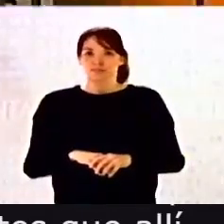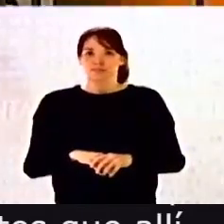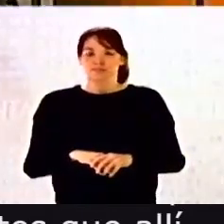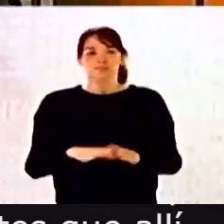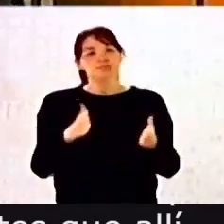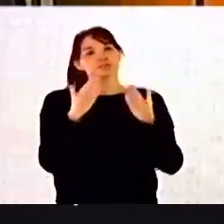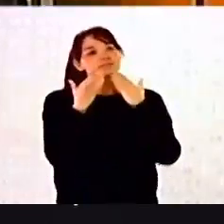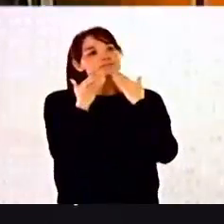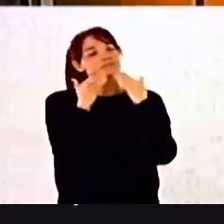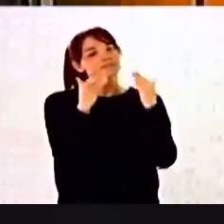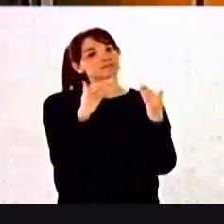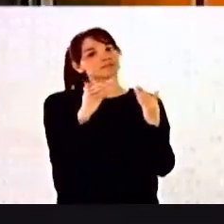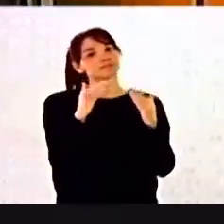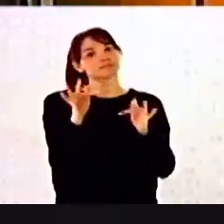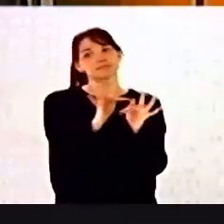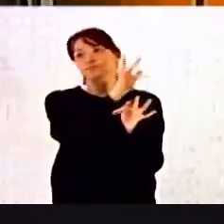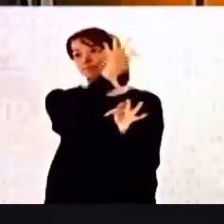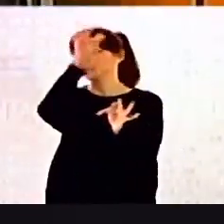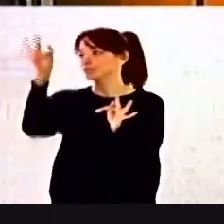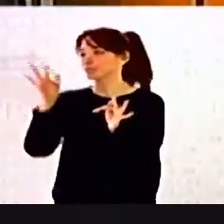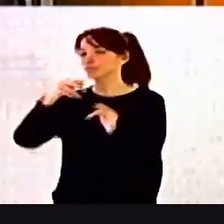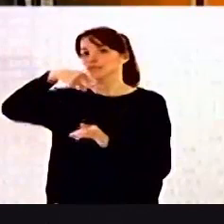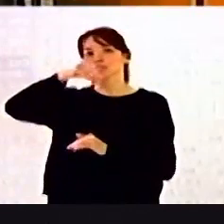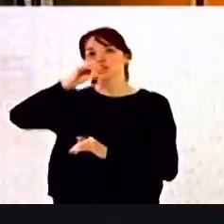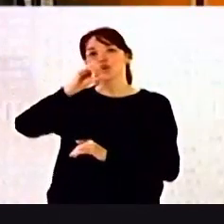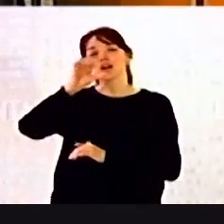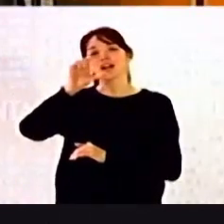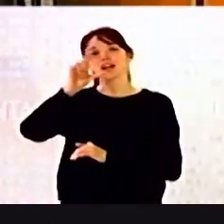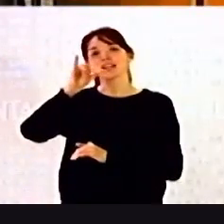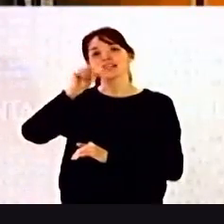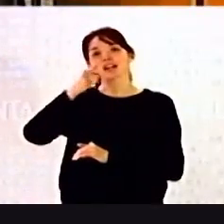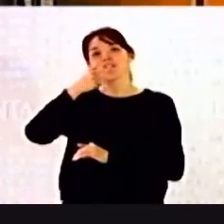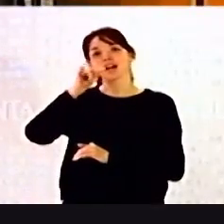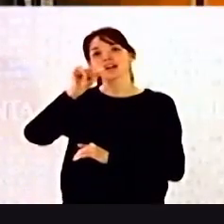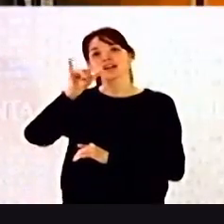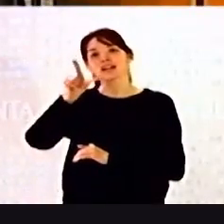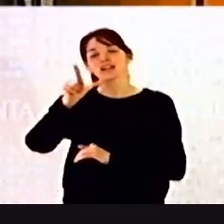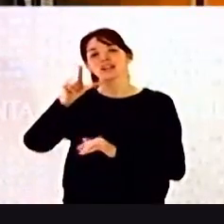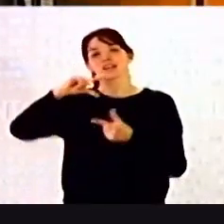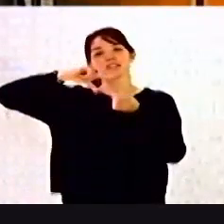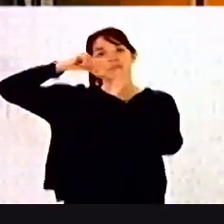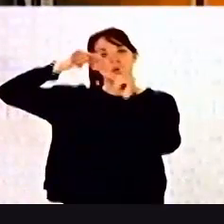Muchas gracias, Celestino. Pasamos a Noelia Gil, de Canal Extremadura.